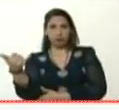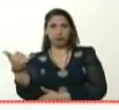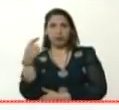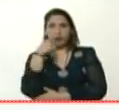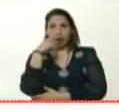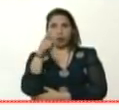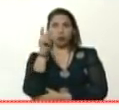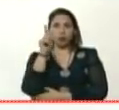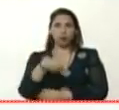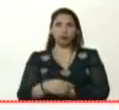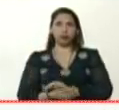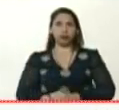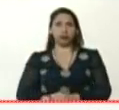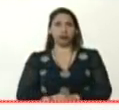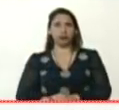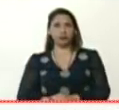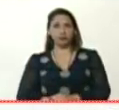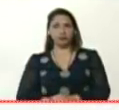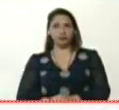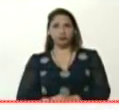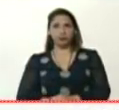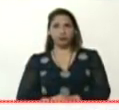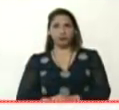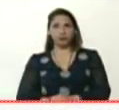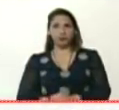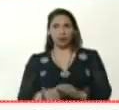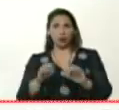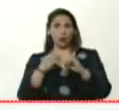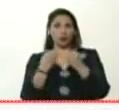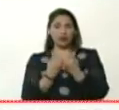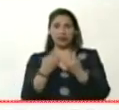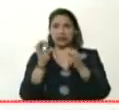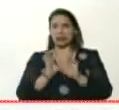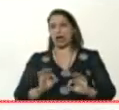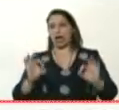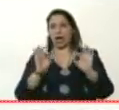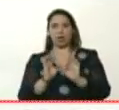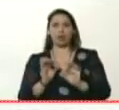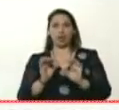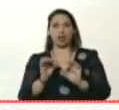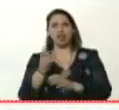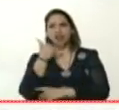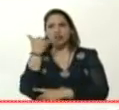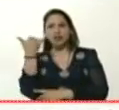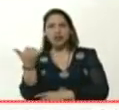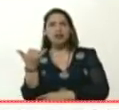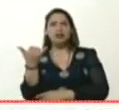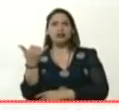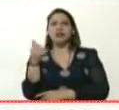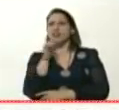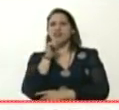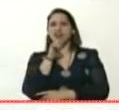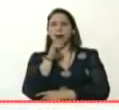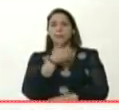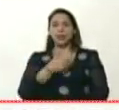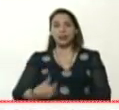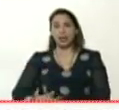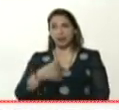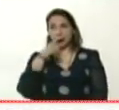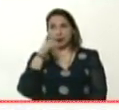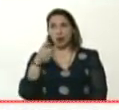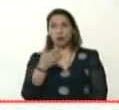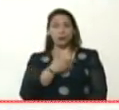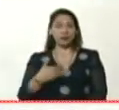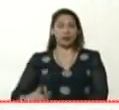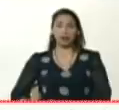ni Juanito Alimaña, ni en la oficina esa creada ahorita, ni mucho menos Ravel. El que le va a responder es Nicolás, porque Nicolás es el presidente de todos